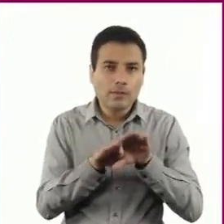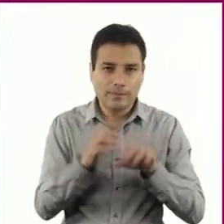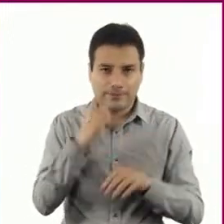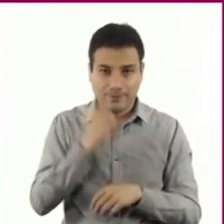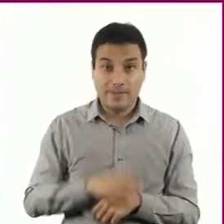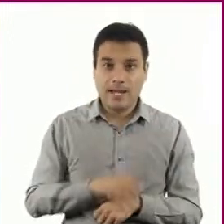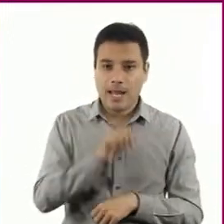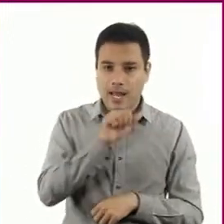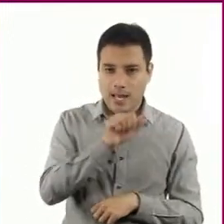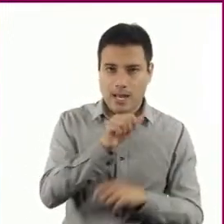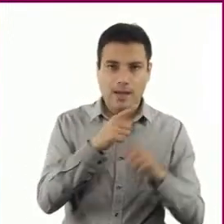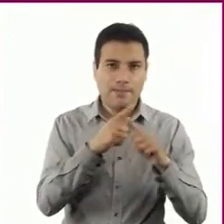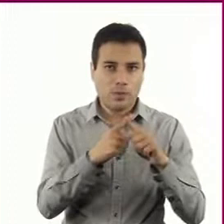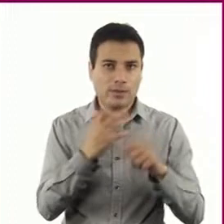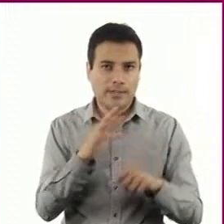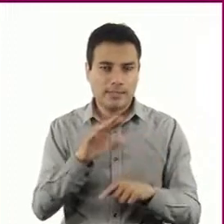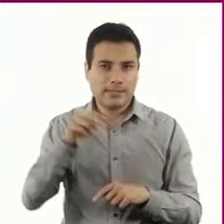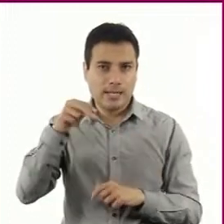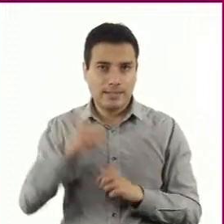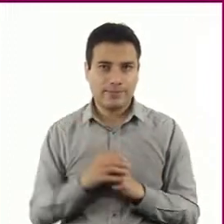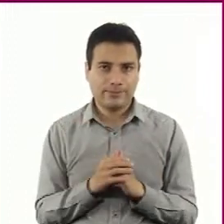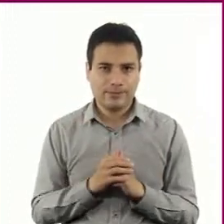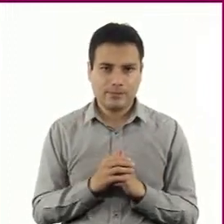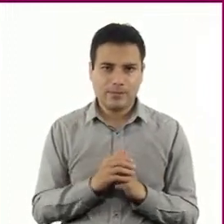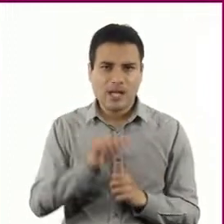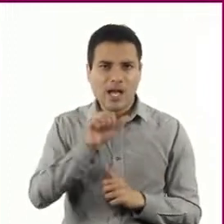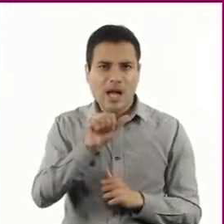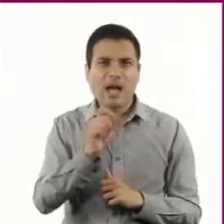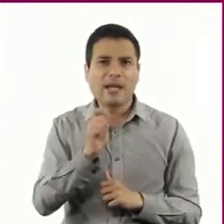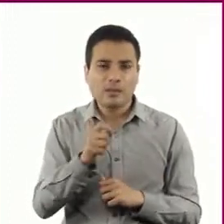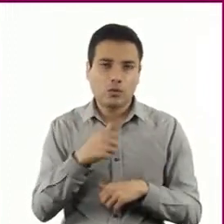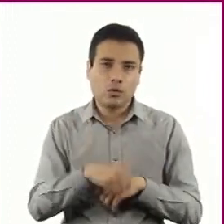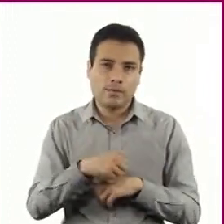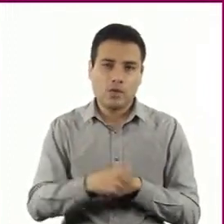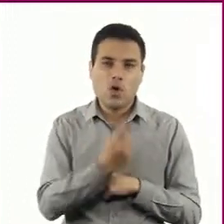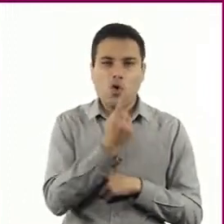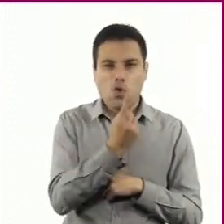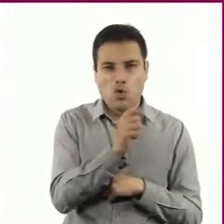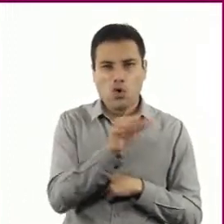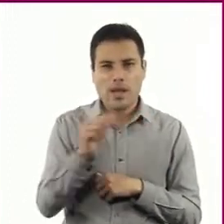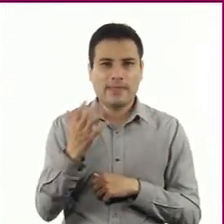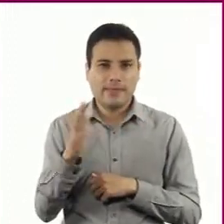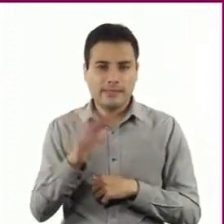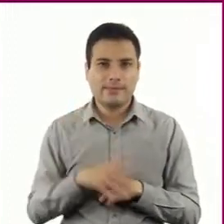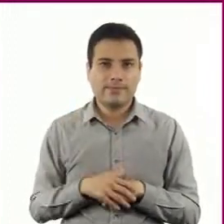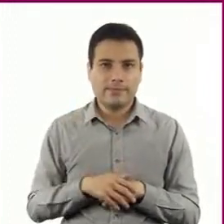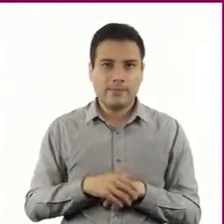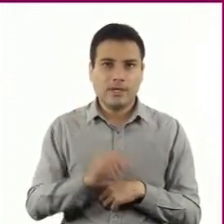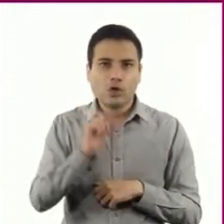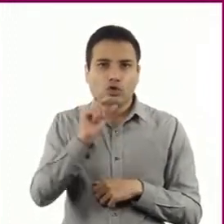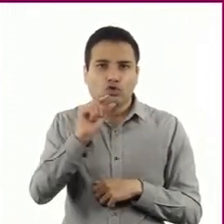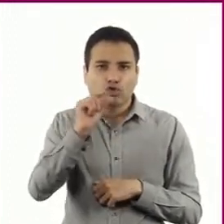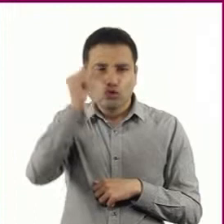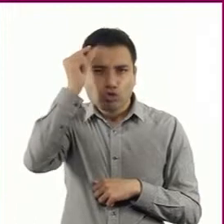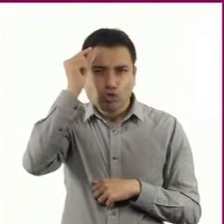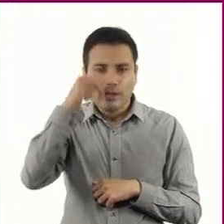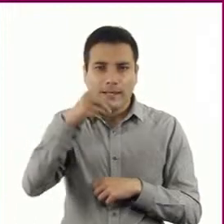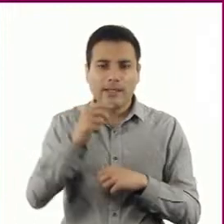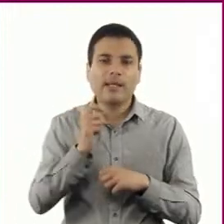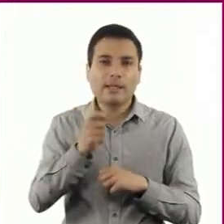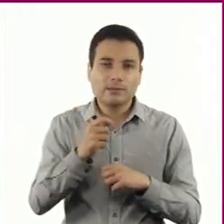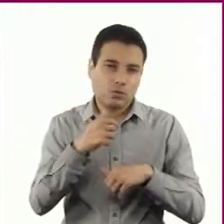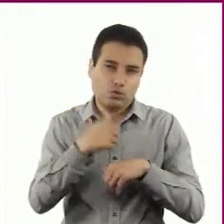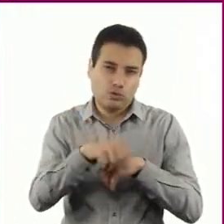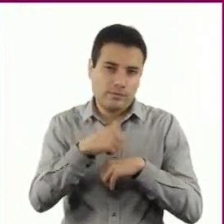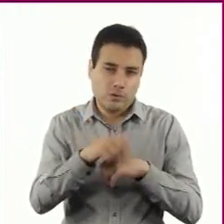n, donde a es un número entre 1 y 10 y n es un número entero. Veamos cómo funciona